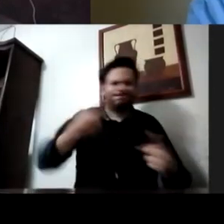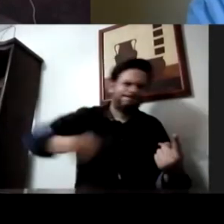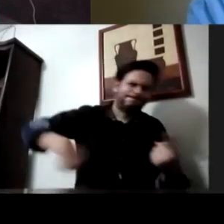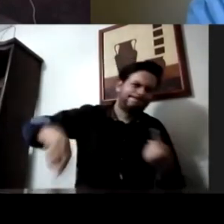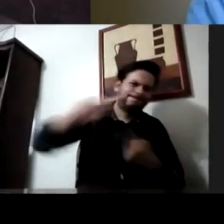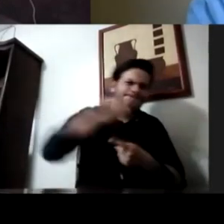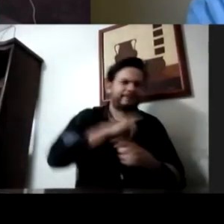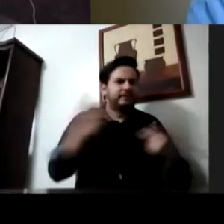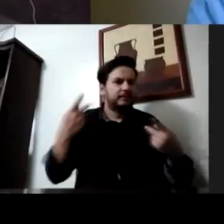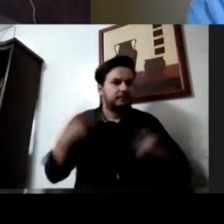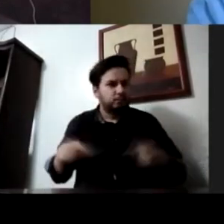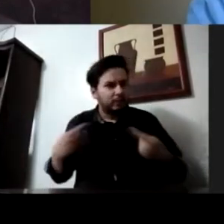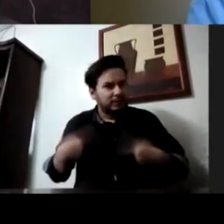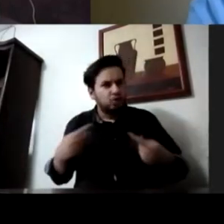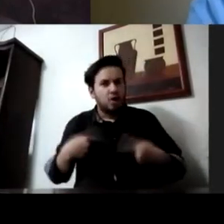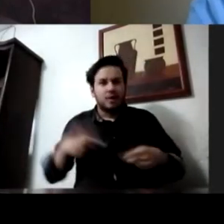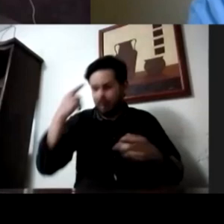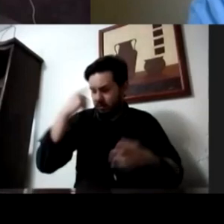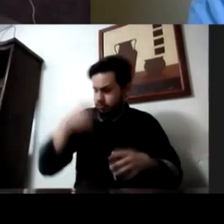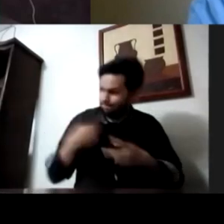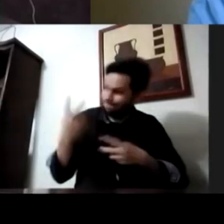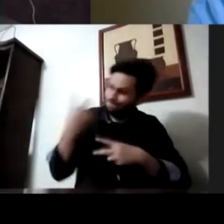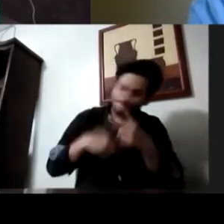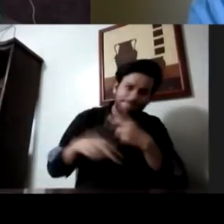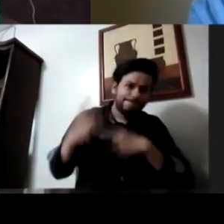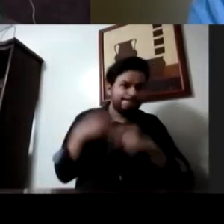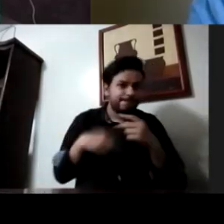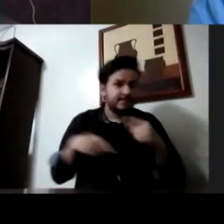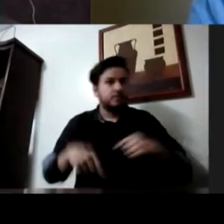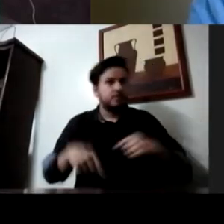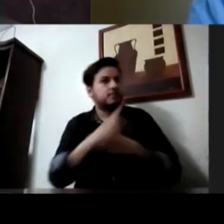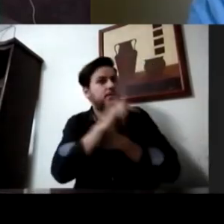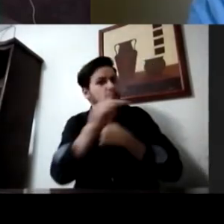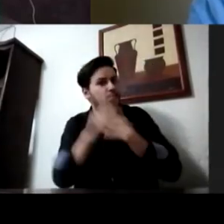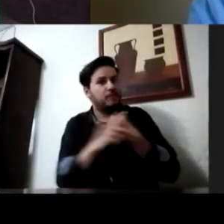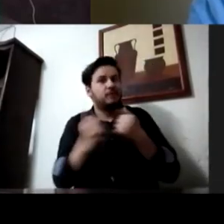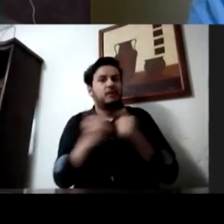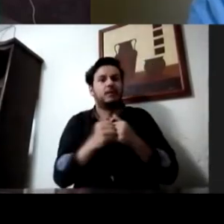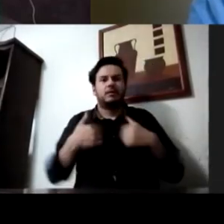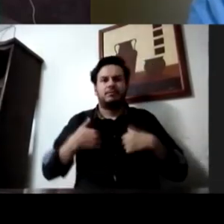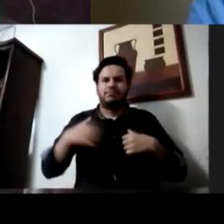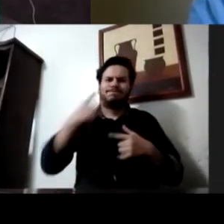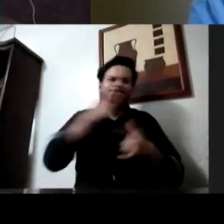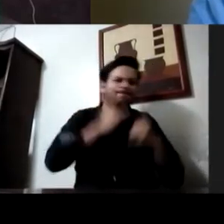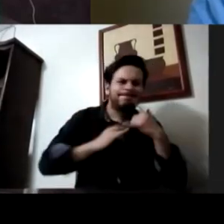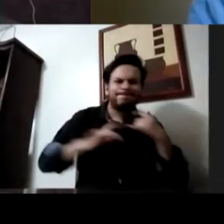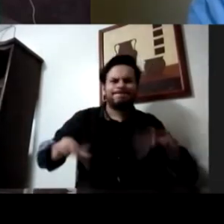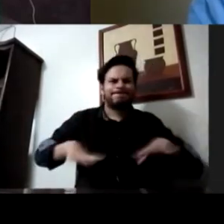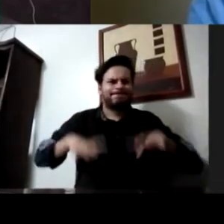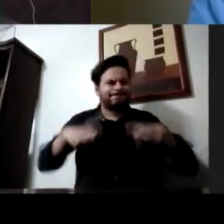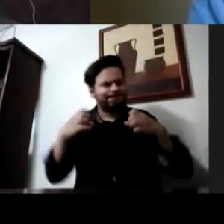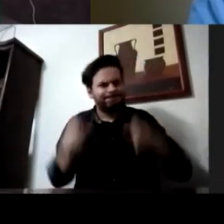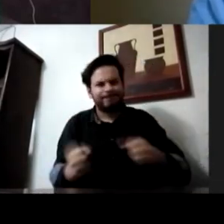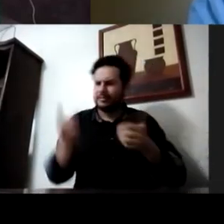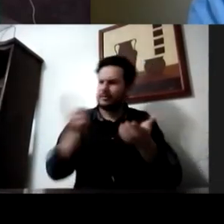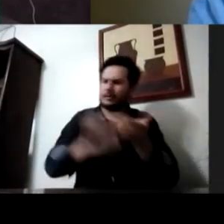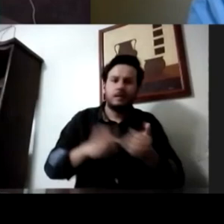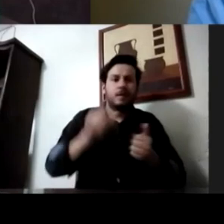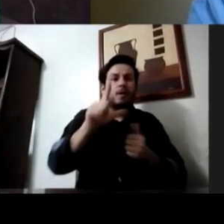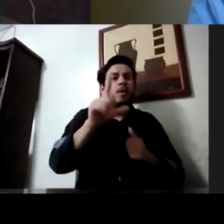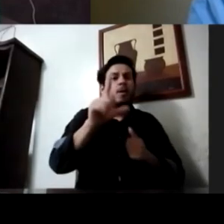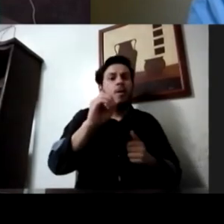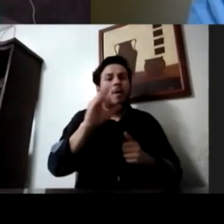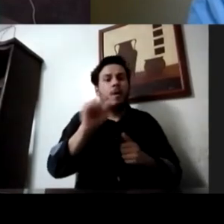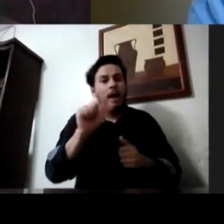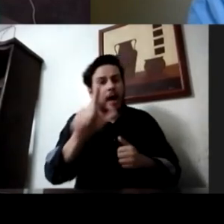que llegan al país. Tenemos un esfuerzo de integración local,